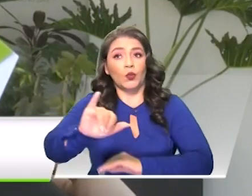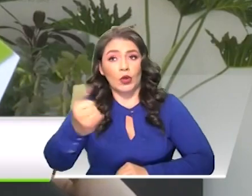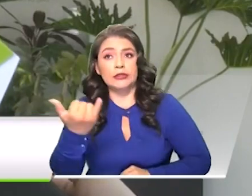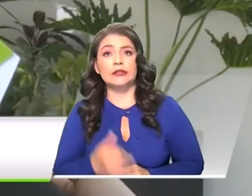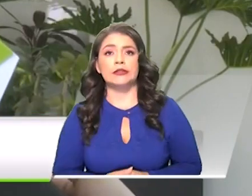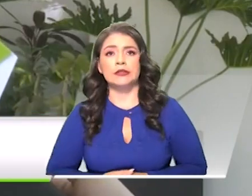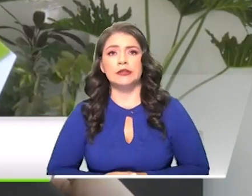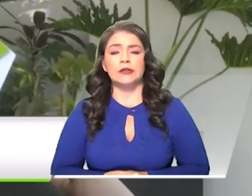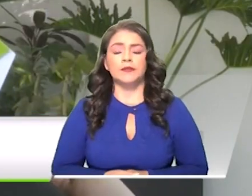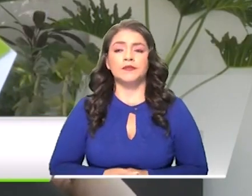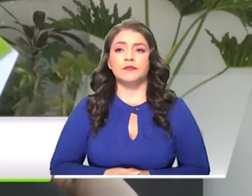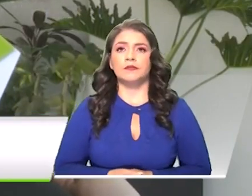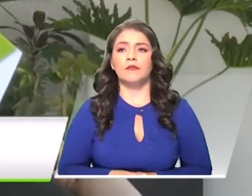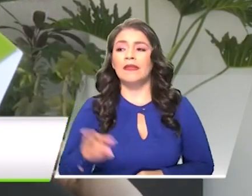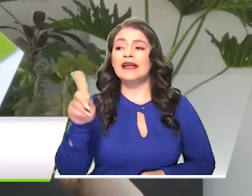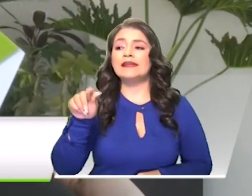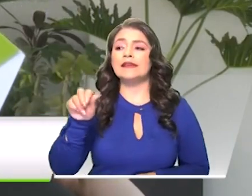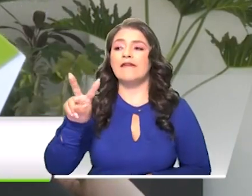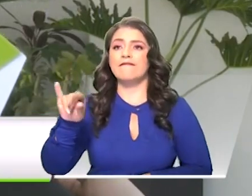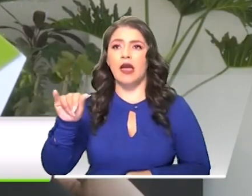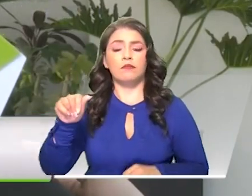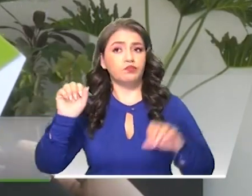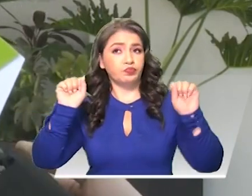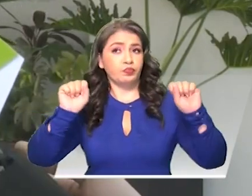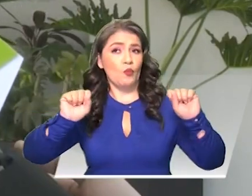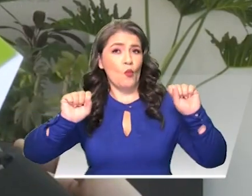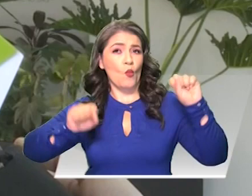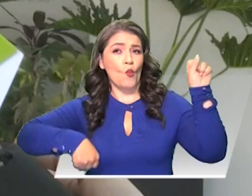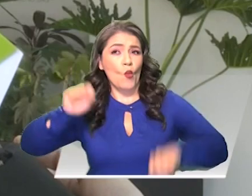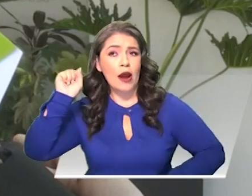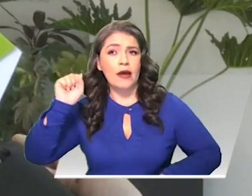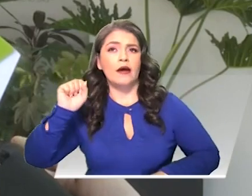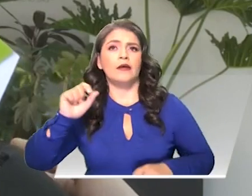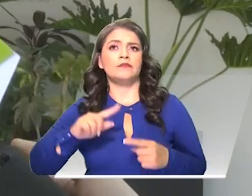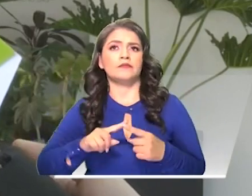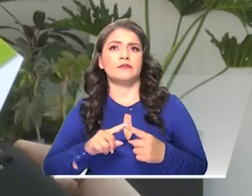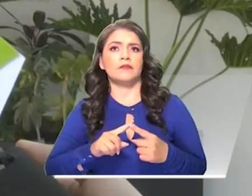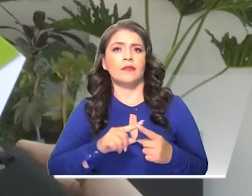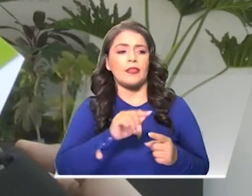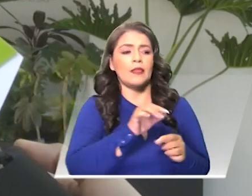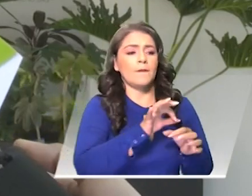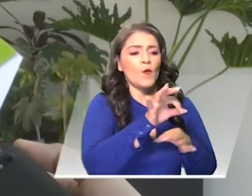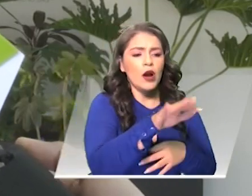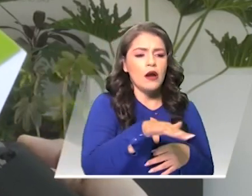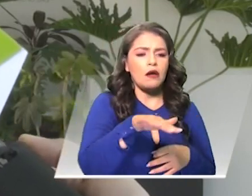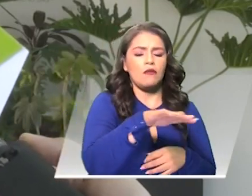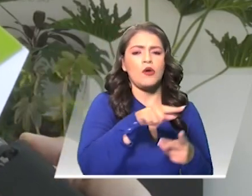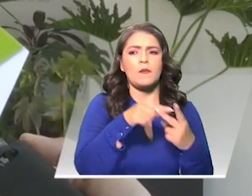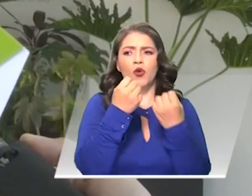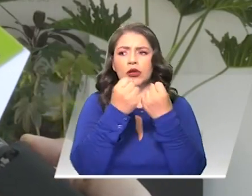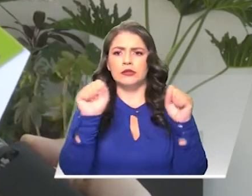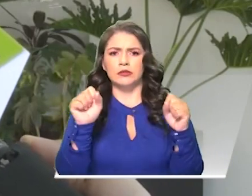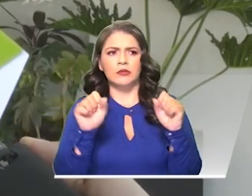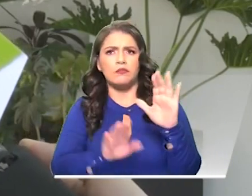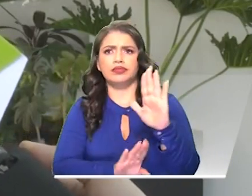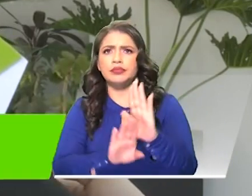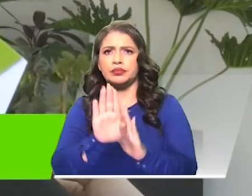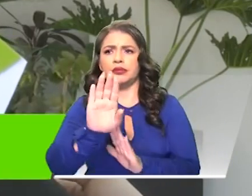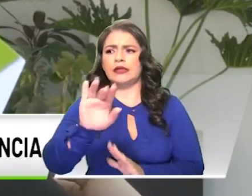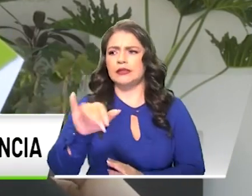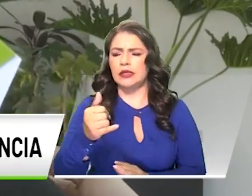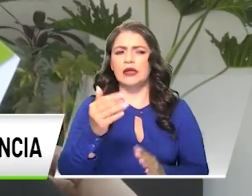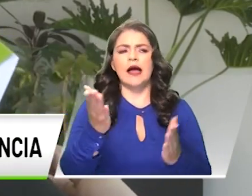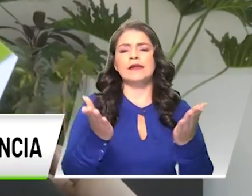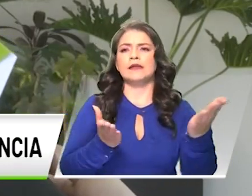tener la posibilidad en la relación con departamento, con municipio y con el sector privado para que le siga